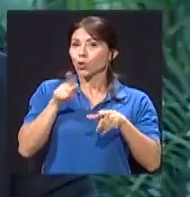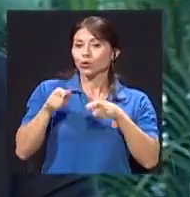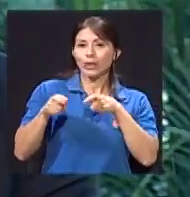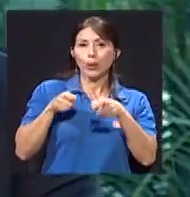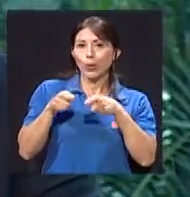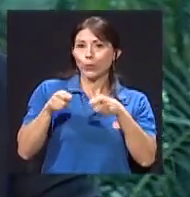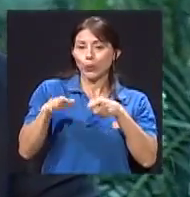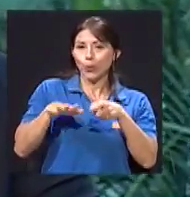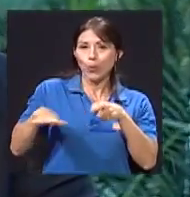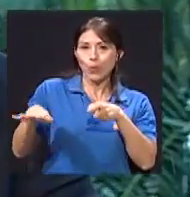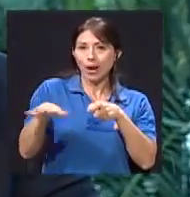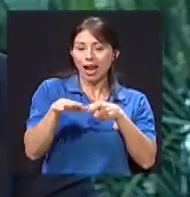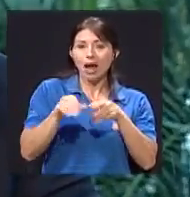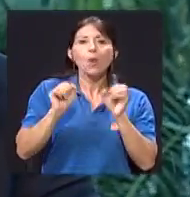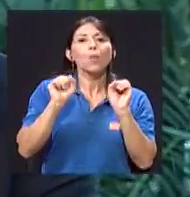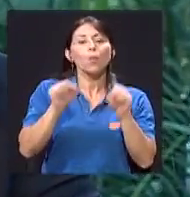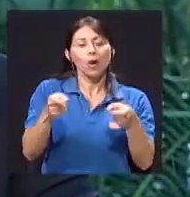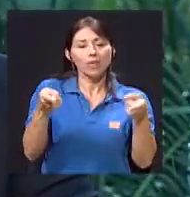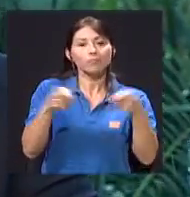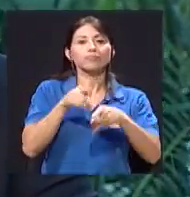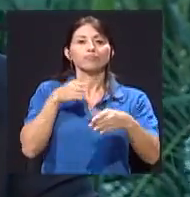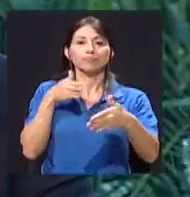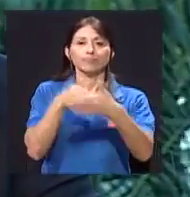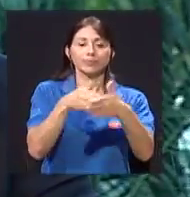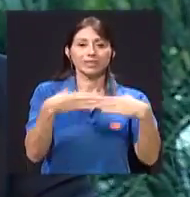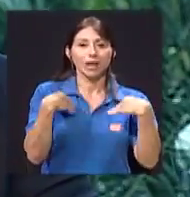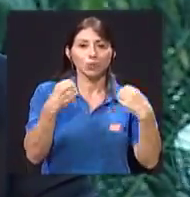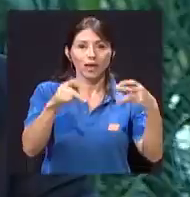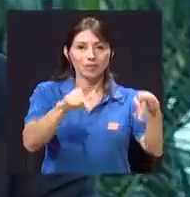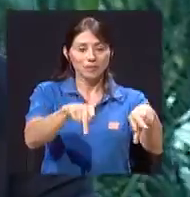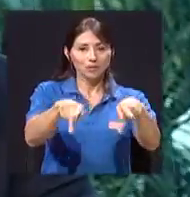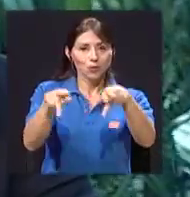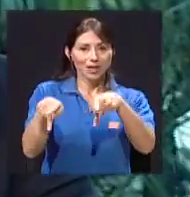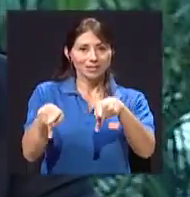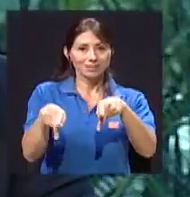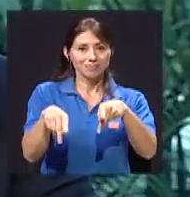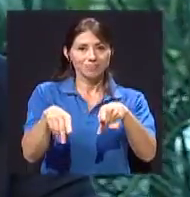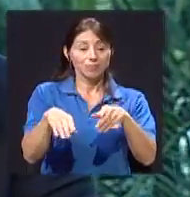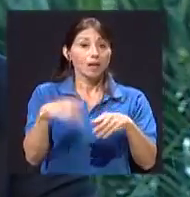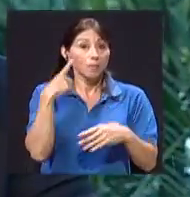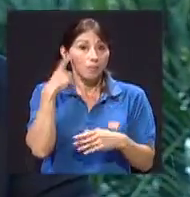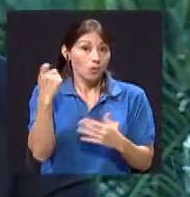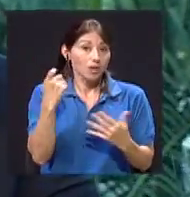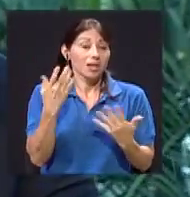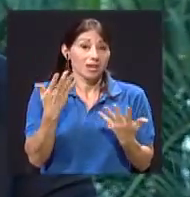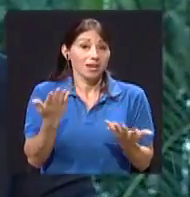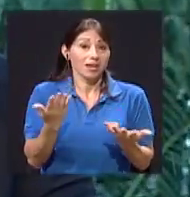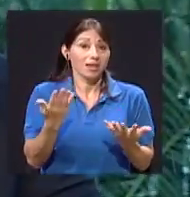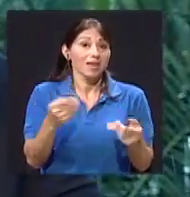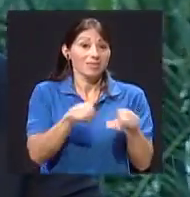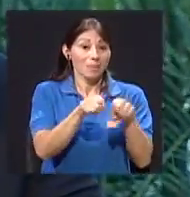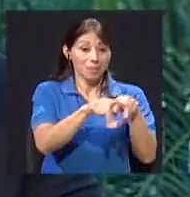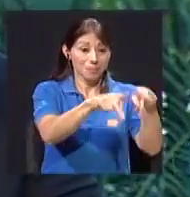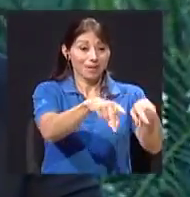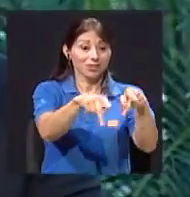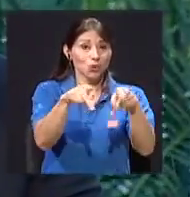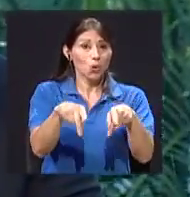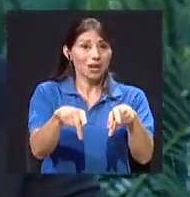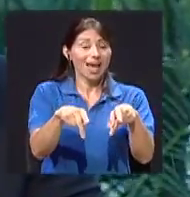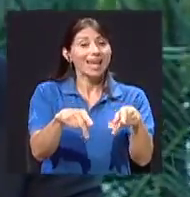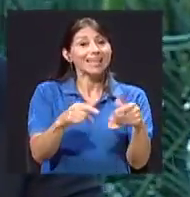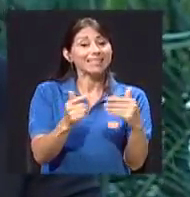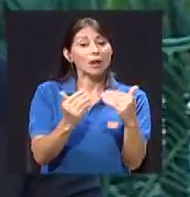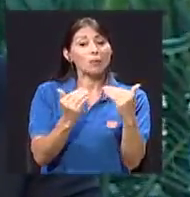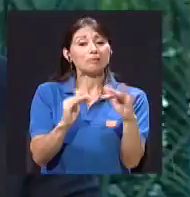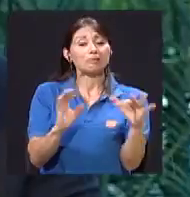se controlan o se regulan, claro, pudiesen afectar la salud de las personas, porque está sujeto a comportamientos